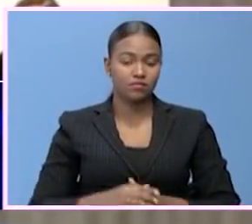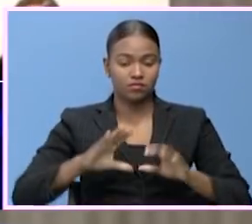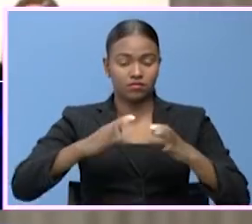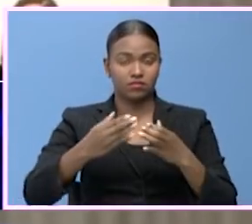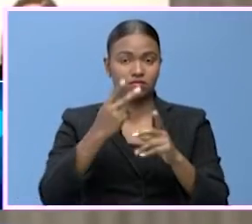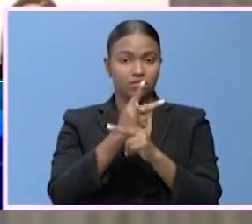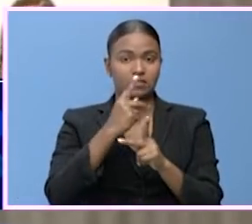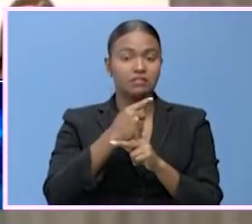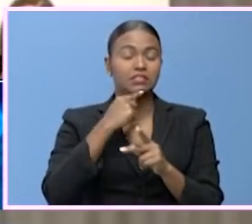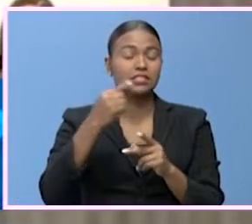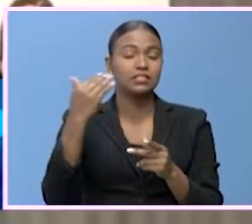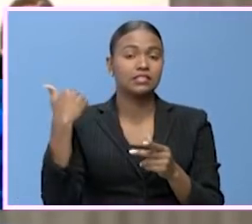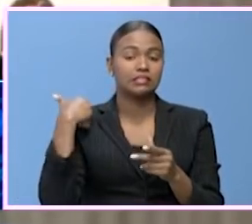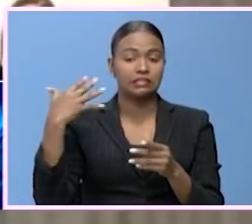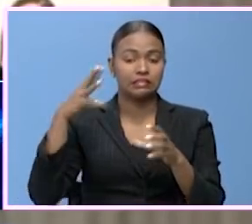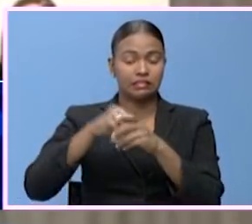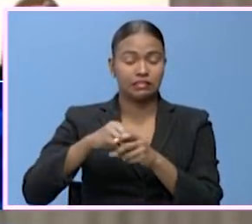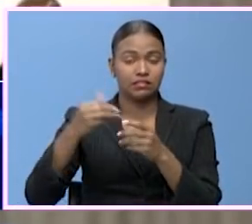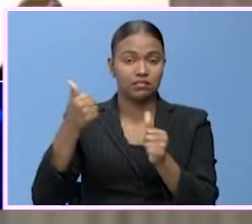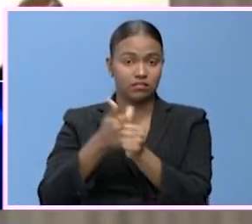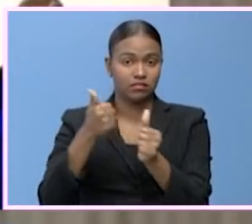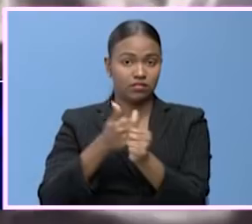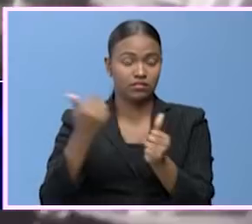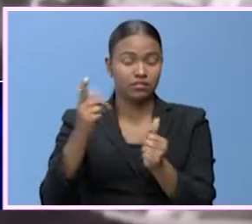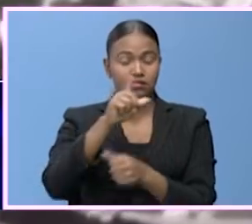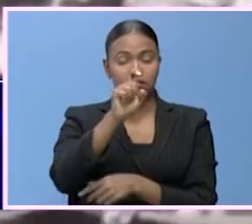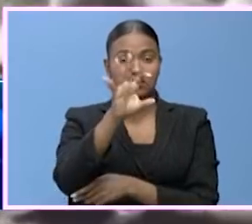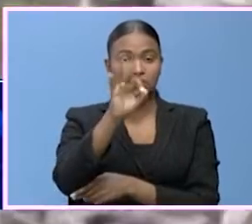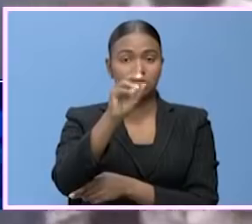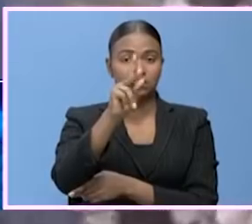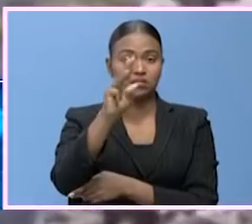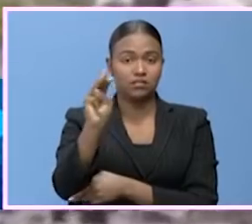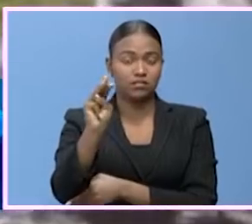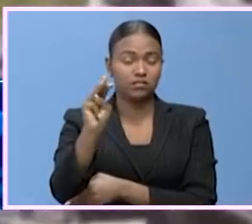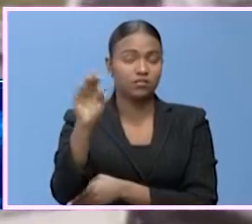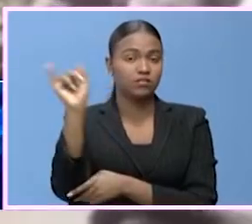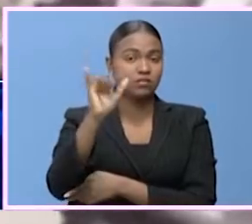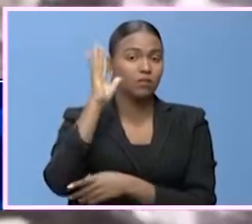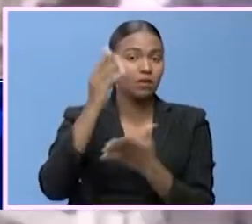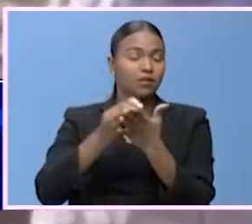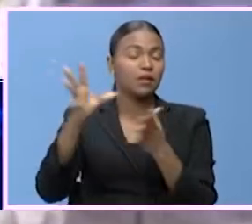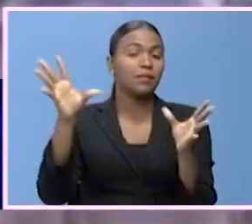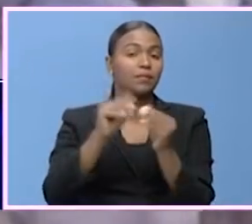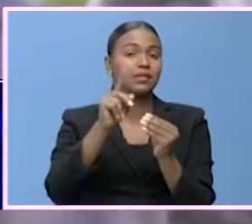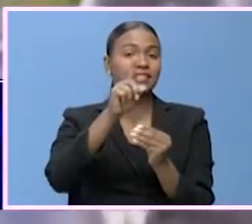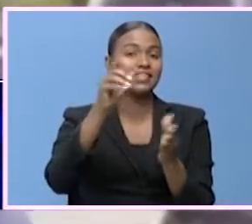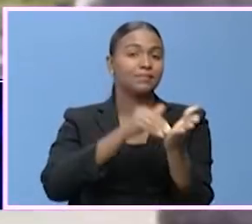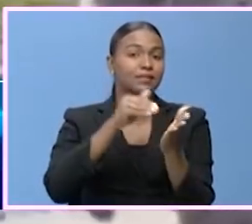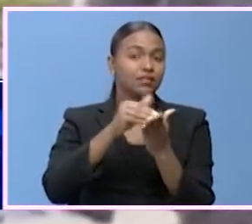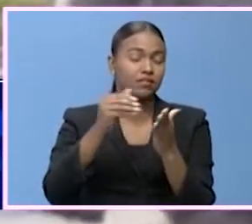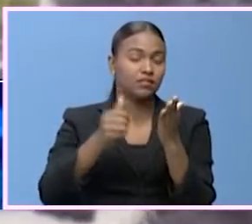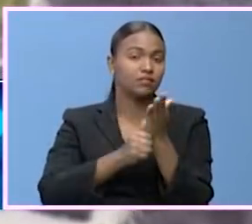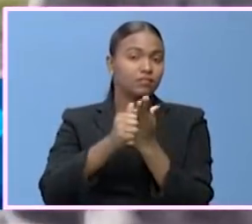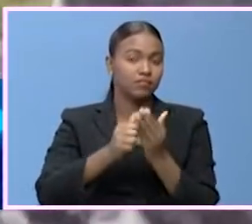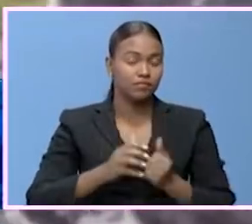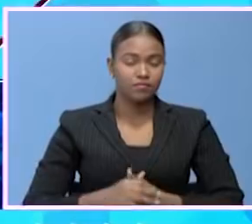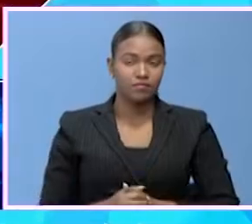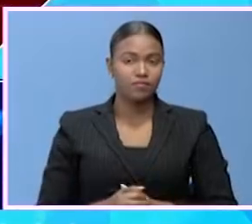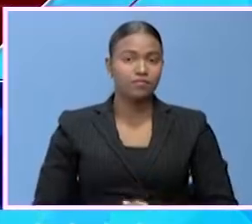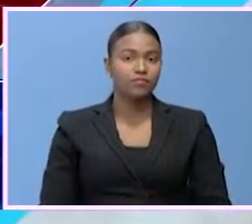Cancillería revela verja con Haití sería de 190 kilómetros y costaría más de 100 millones de